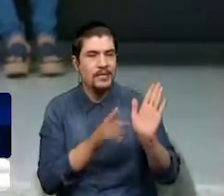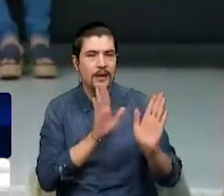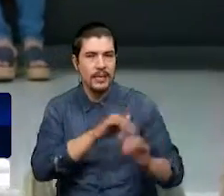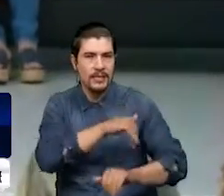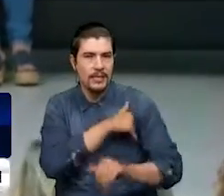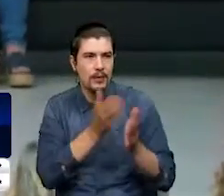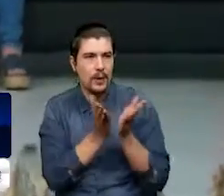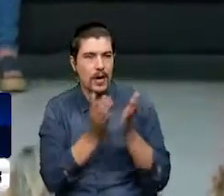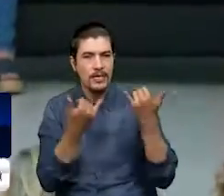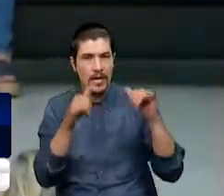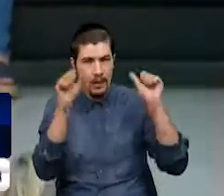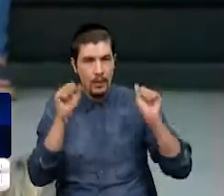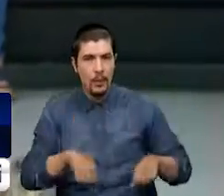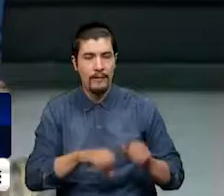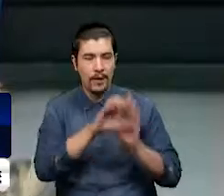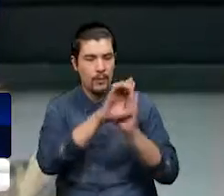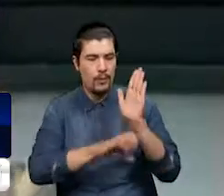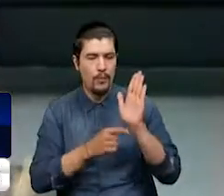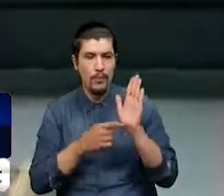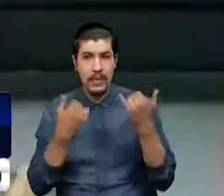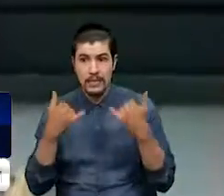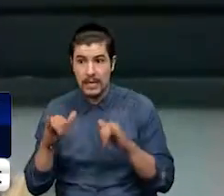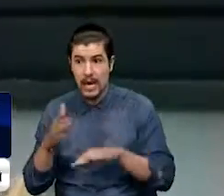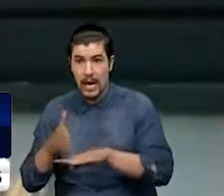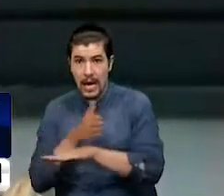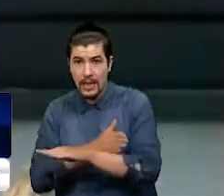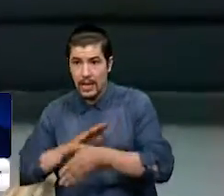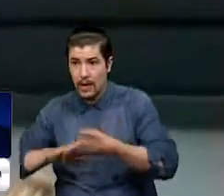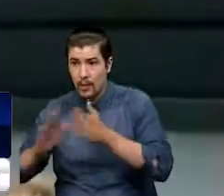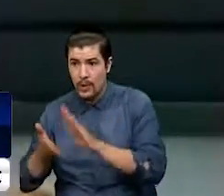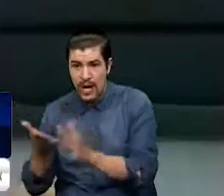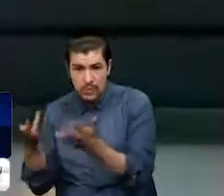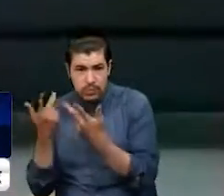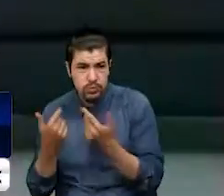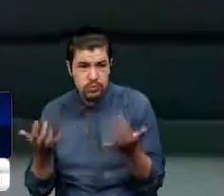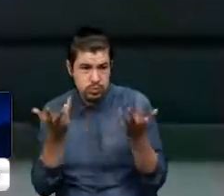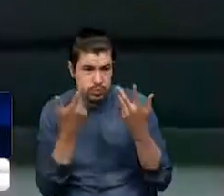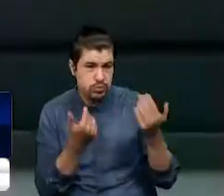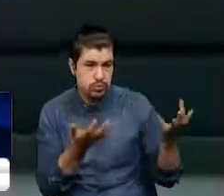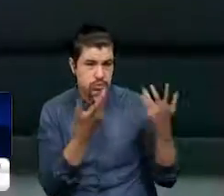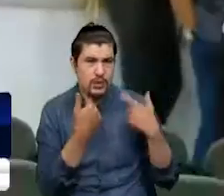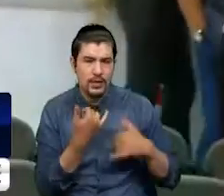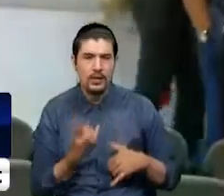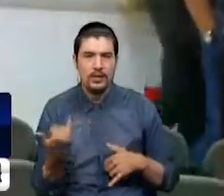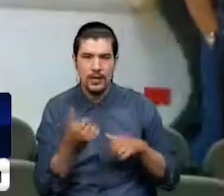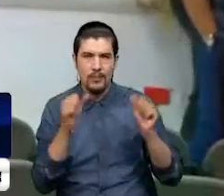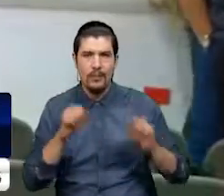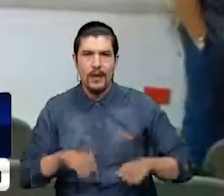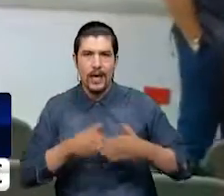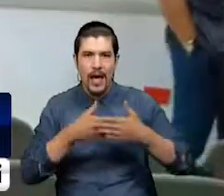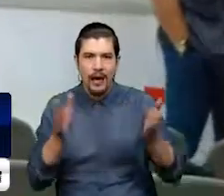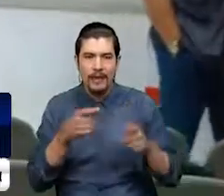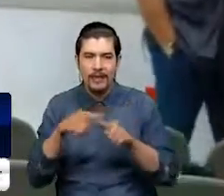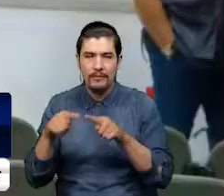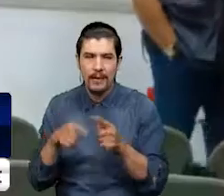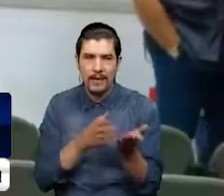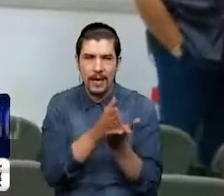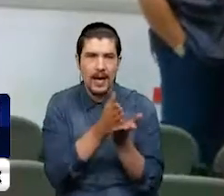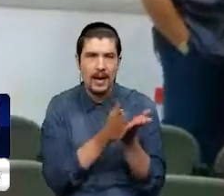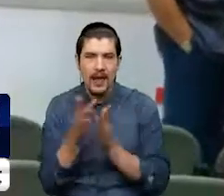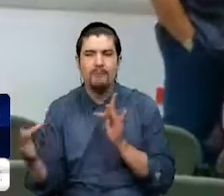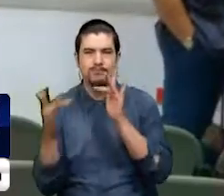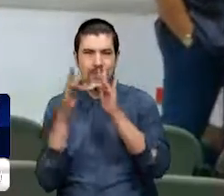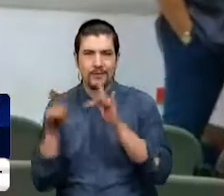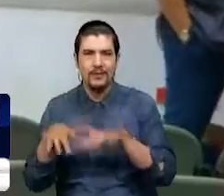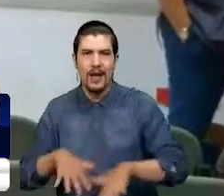luego de haber escuchado de las necesidades de cada una de las comunidades distintos representantes de la comunidad de las